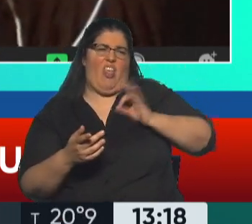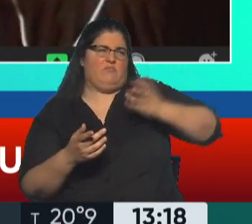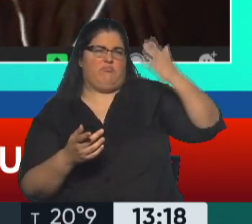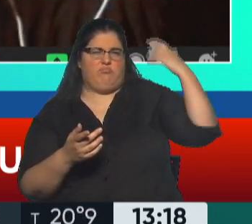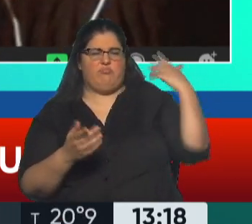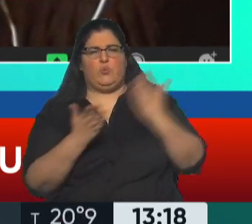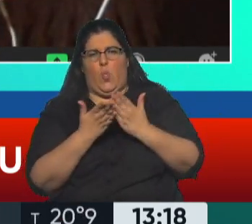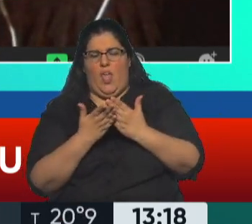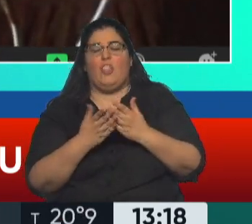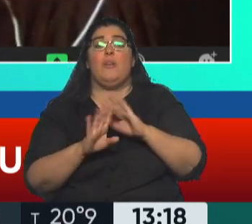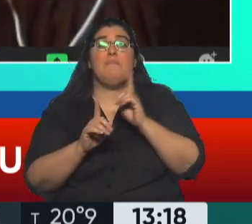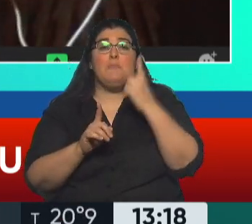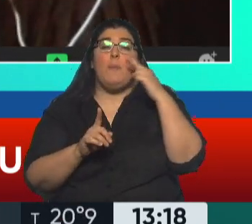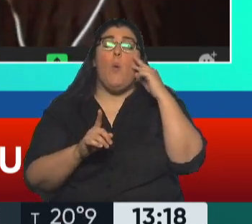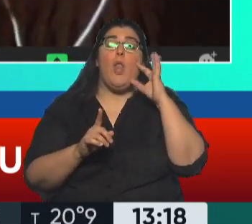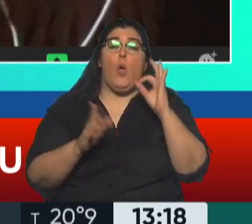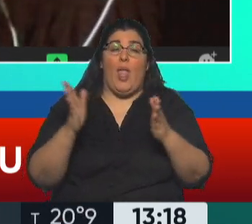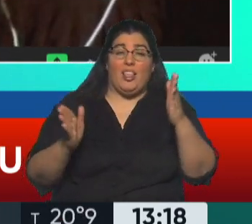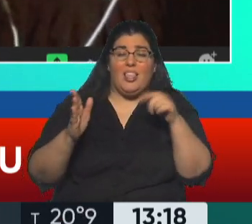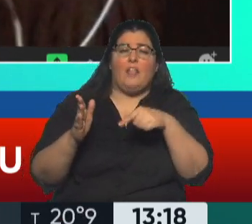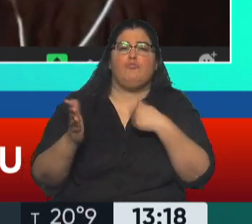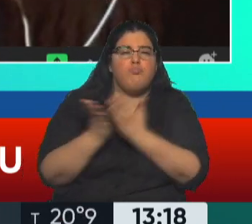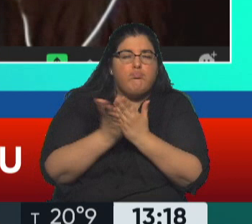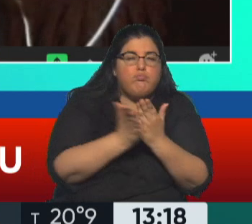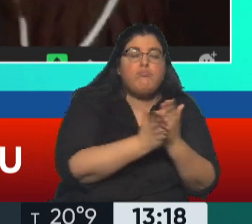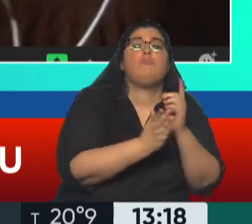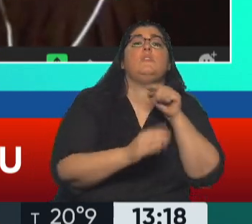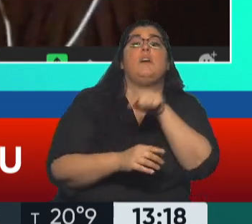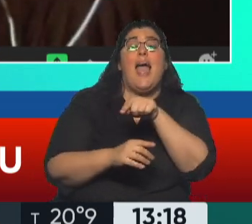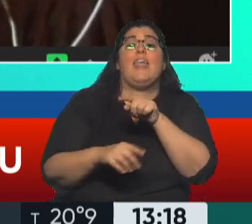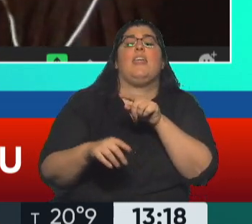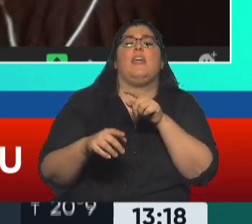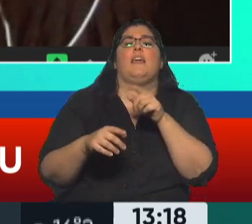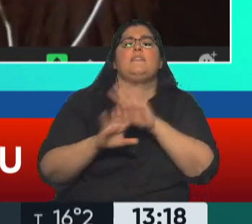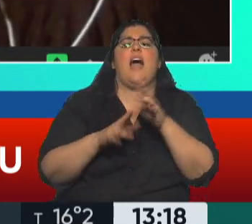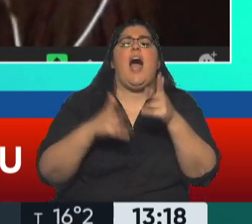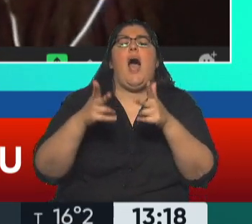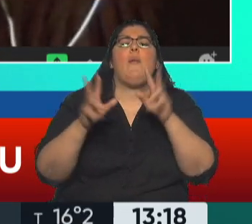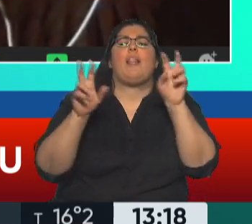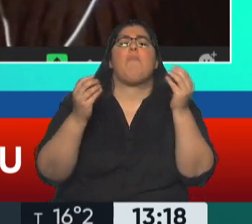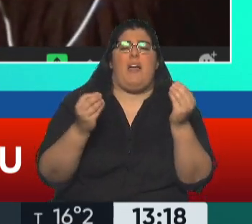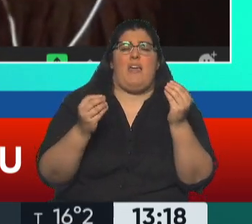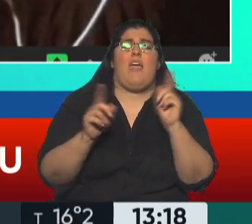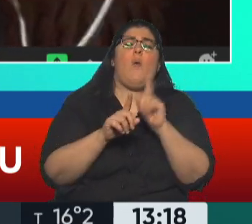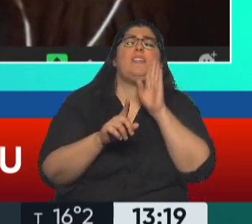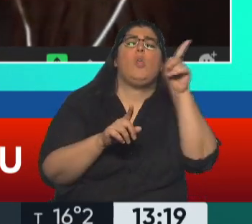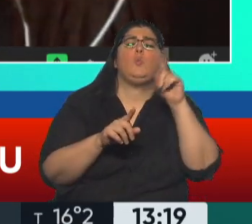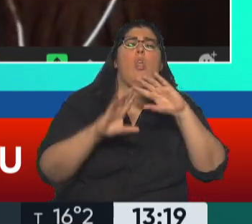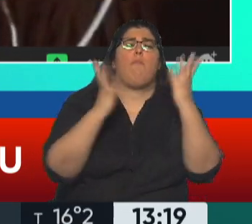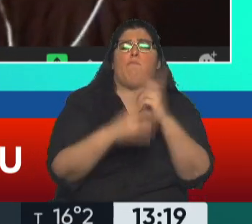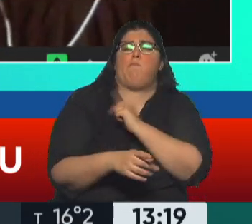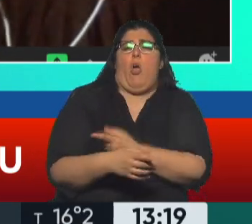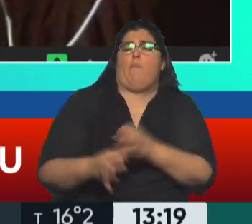era alumna en los 90 se hablaba de la disminución de la hegemonía americana y se trataba de